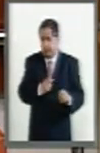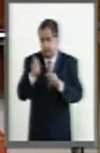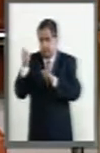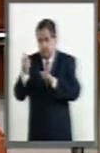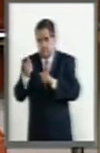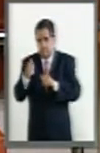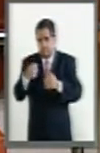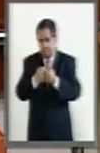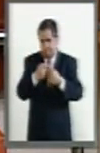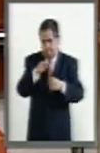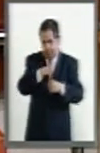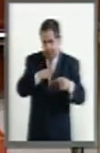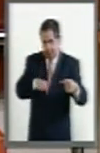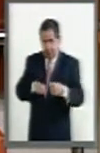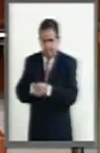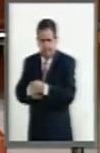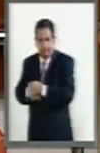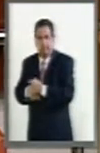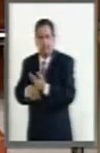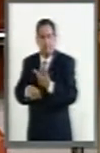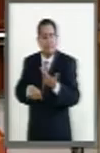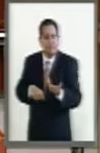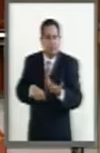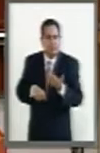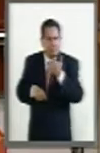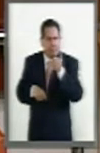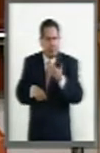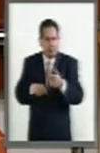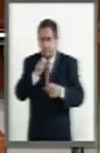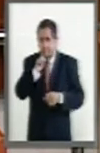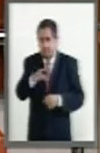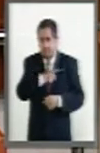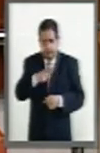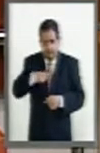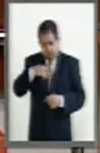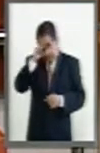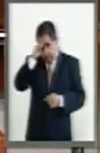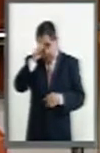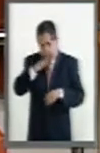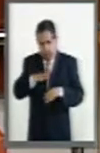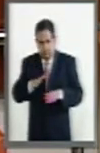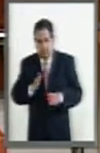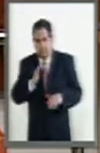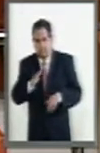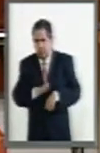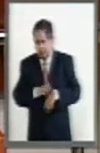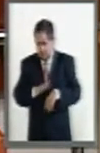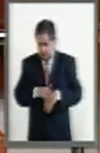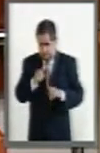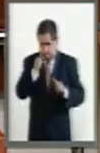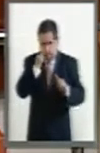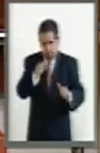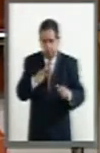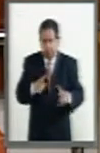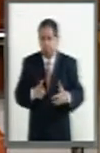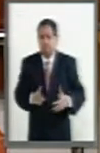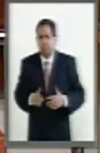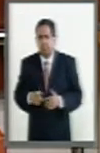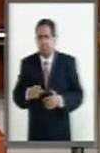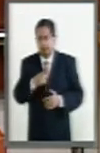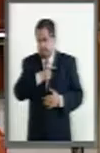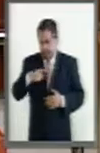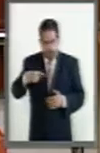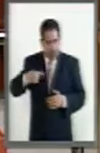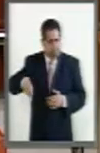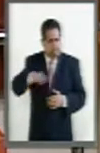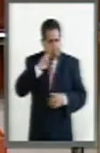nuestras fronteras, pues es algo que nos debe llamar a hacer puntualmente